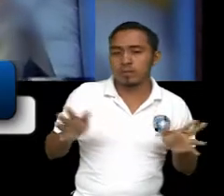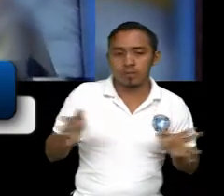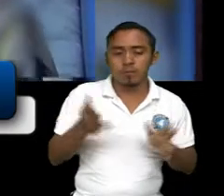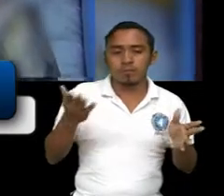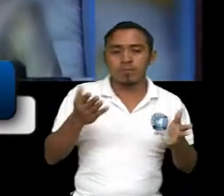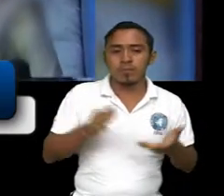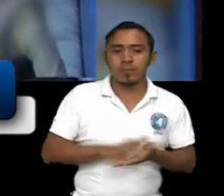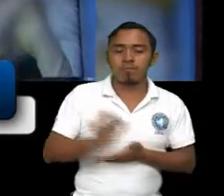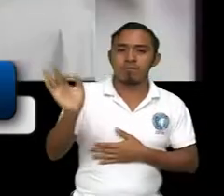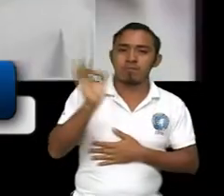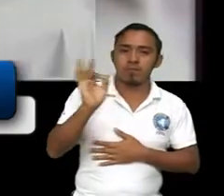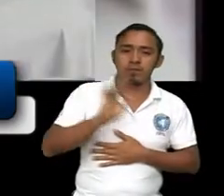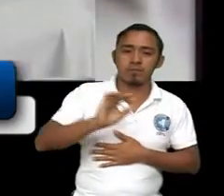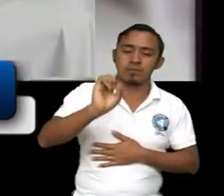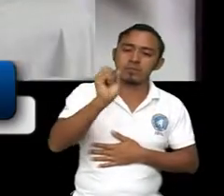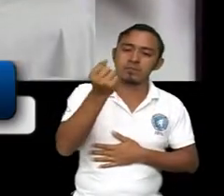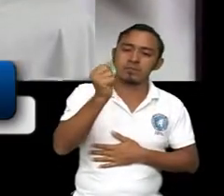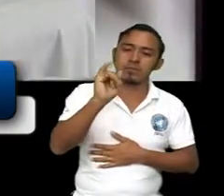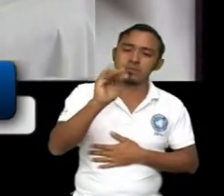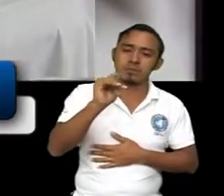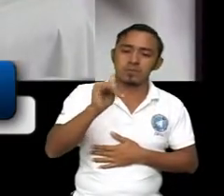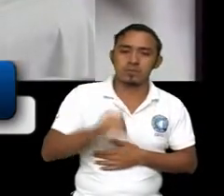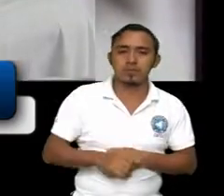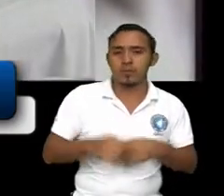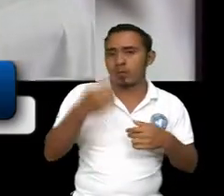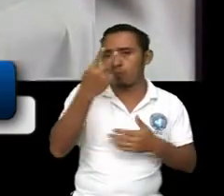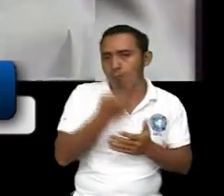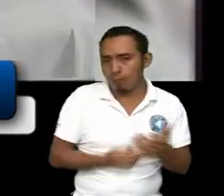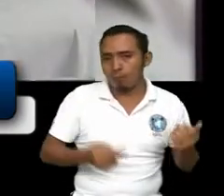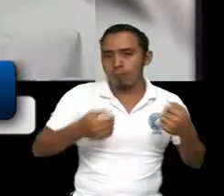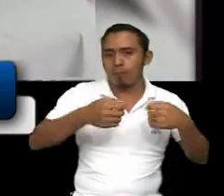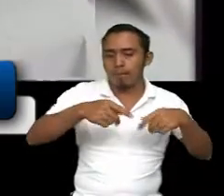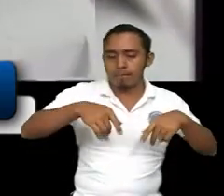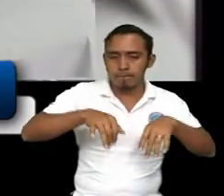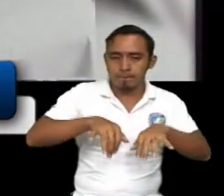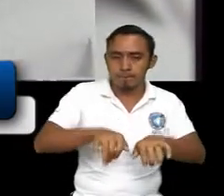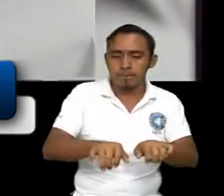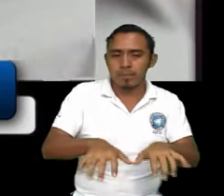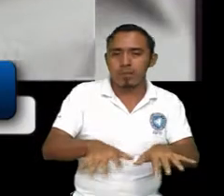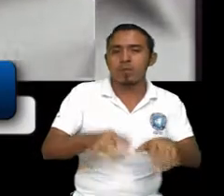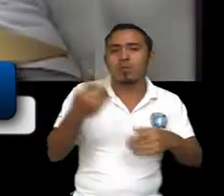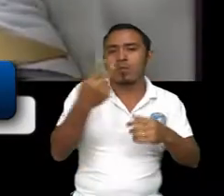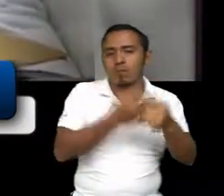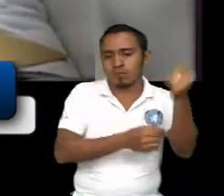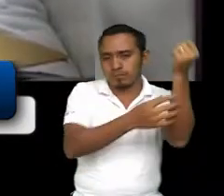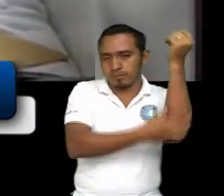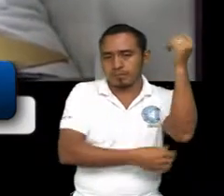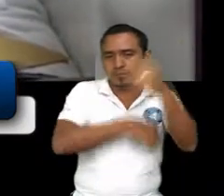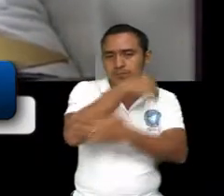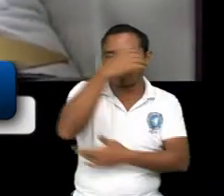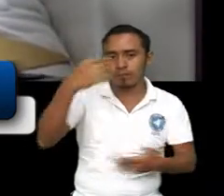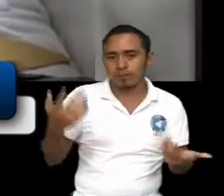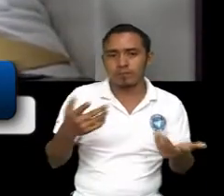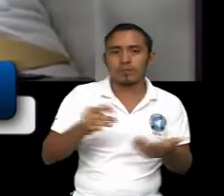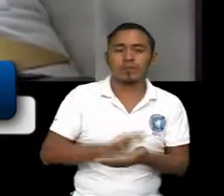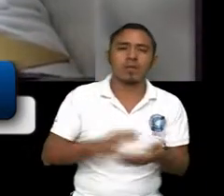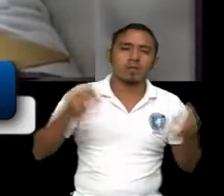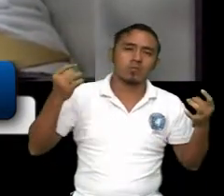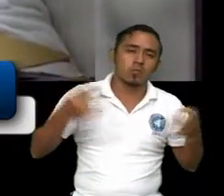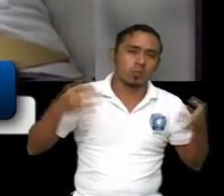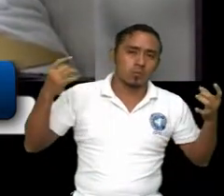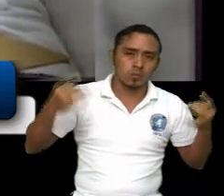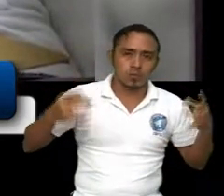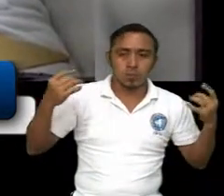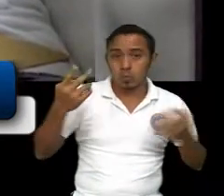forma simétrica tanto las dos piernas como los dos el codo los dos codos y que el niño se queje obviamente